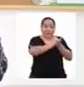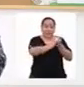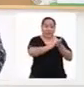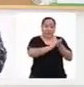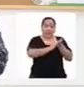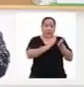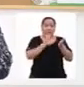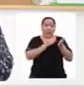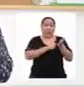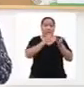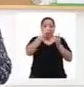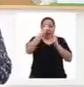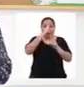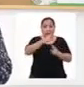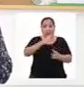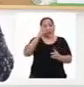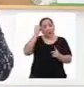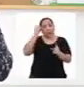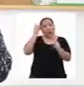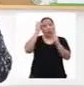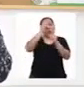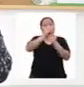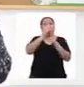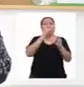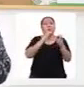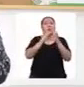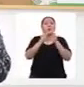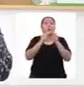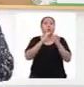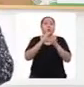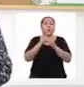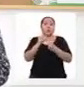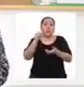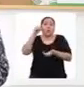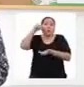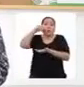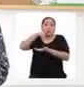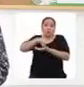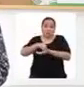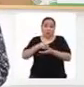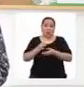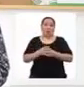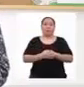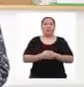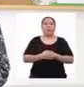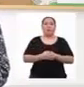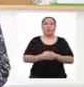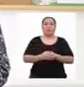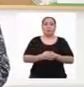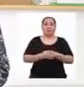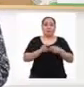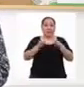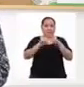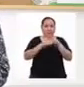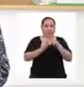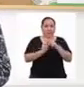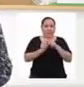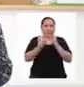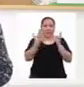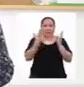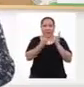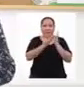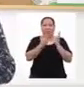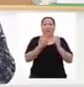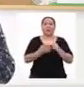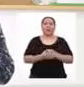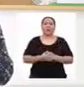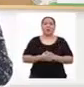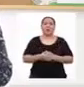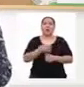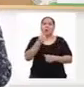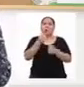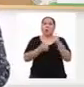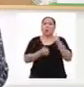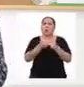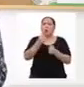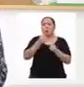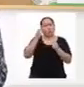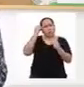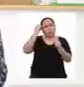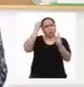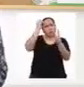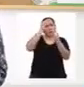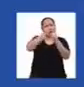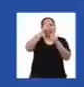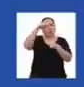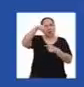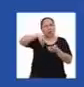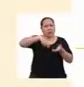el propósito comunicativo que nos planteamos. Empecemos con esto. ¿Cuál es el objetivo de